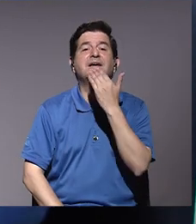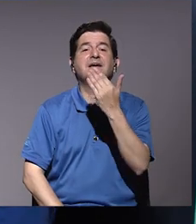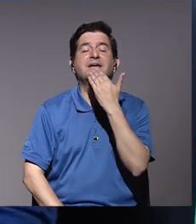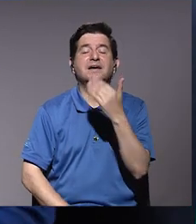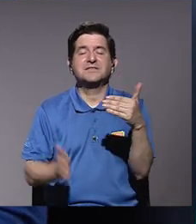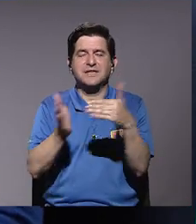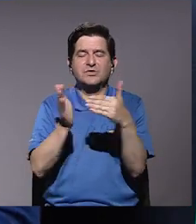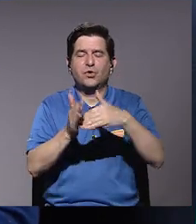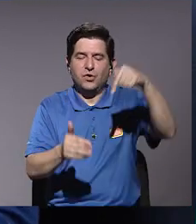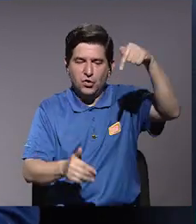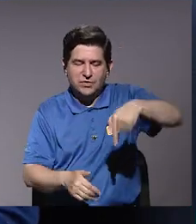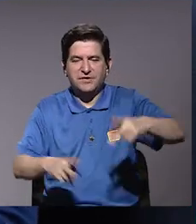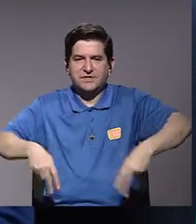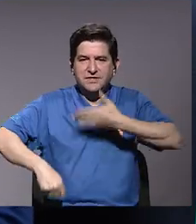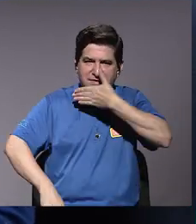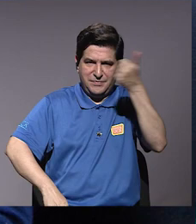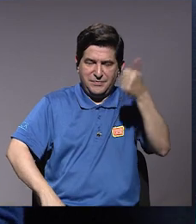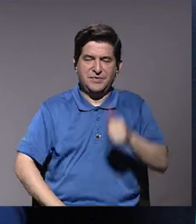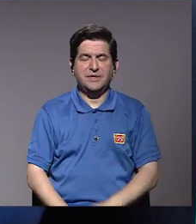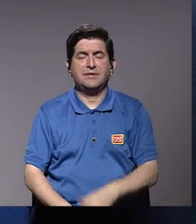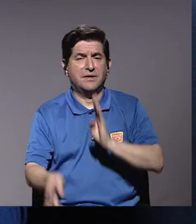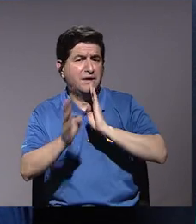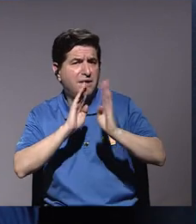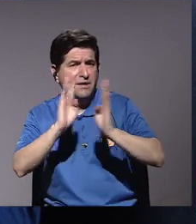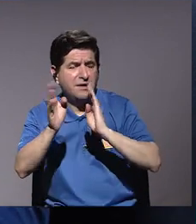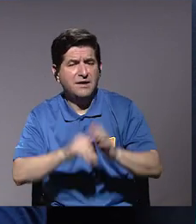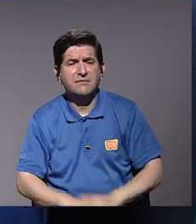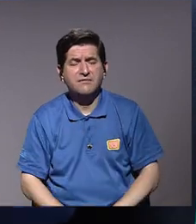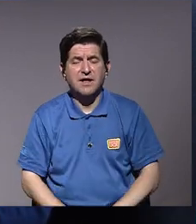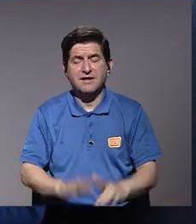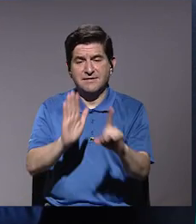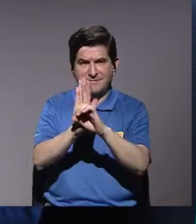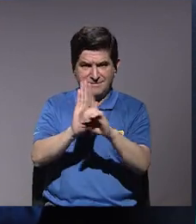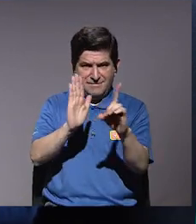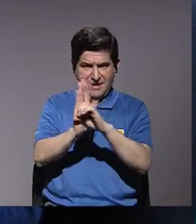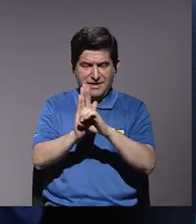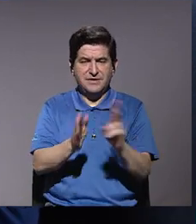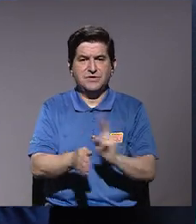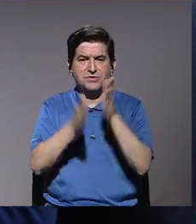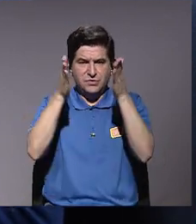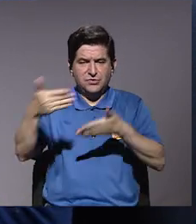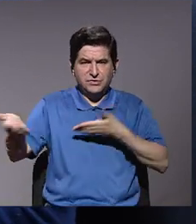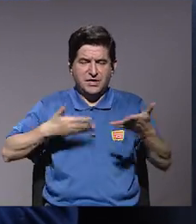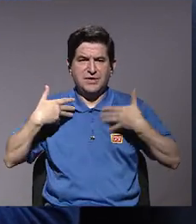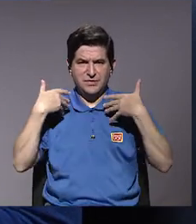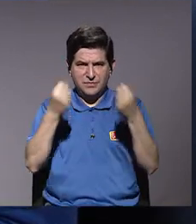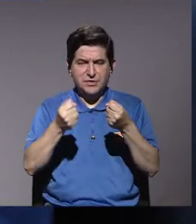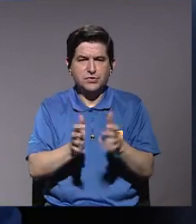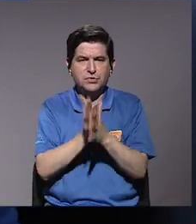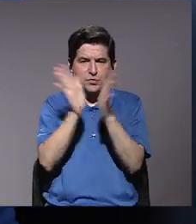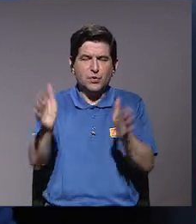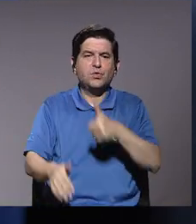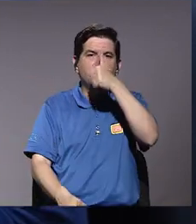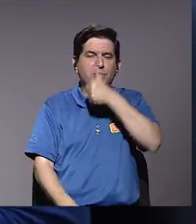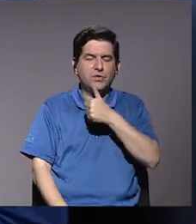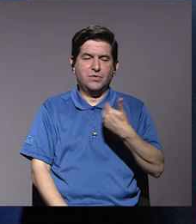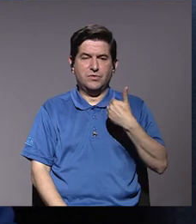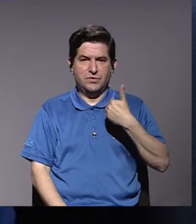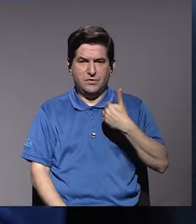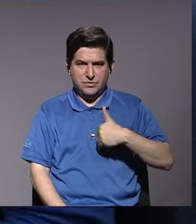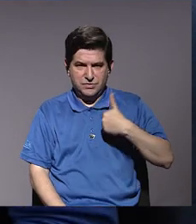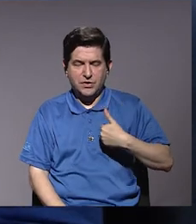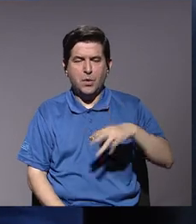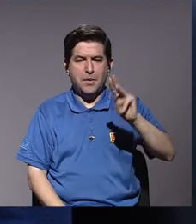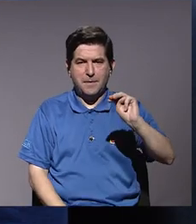Gracias por estar de vuelta con nosotros en Vivir Mejor. Estamos conversando acerca de los derechos de los usuarios de los servicios de salud públicos y privados con el señor